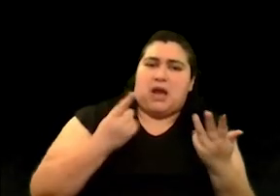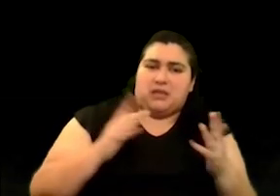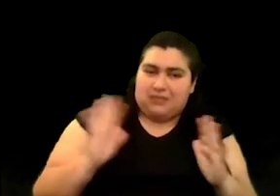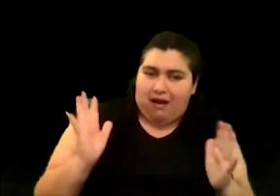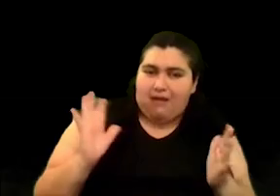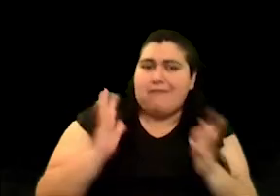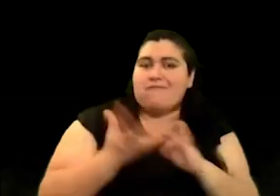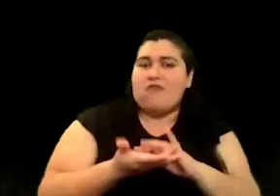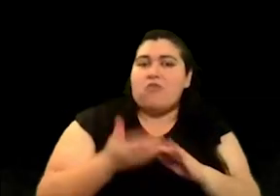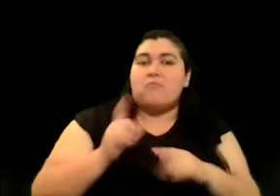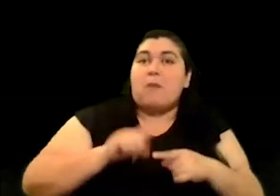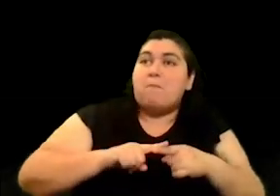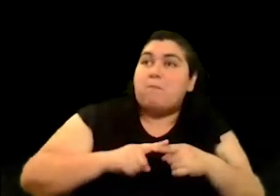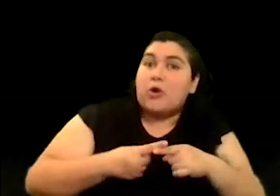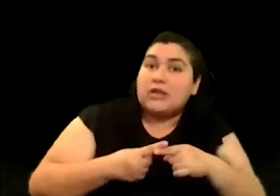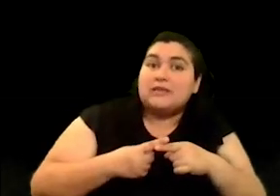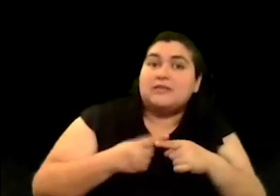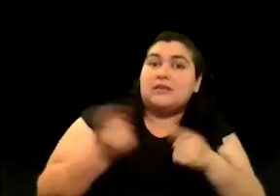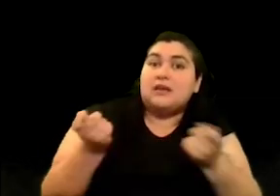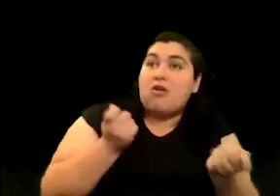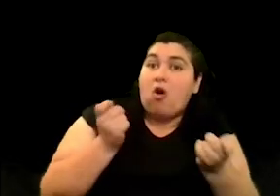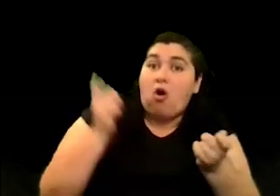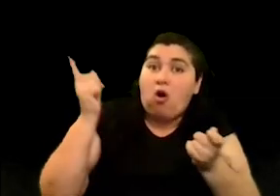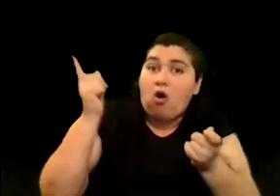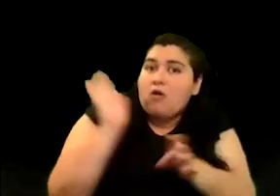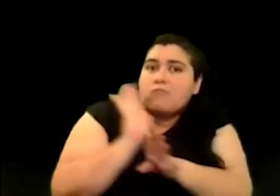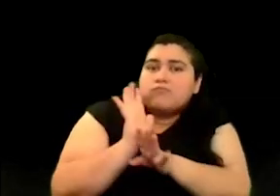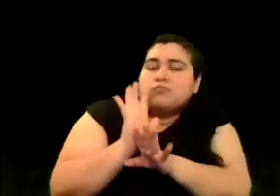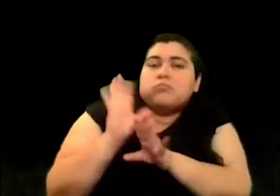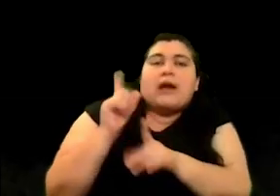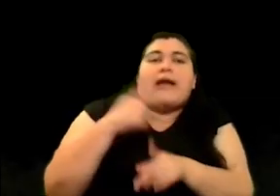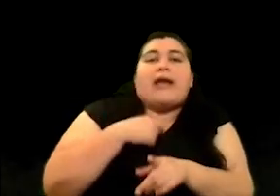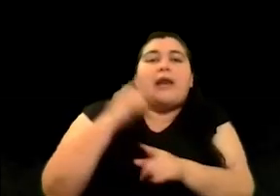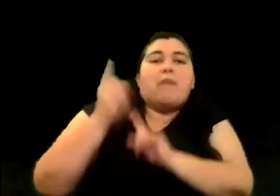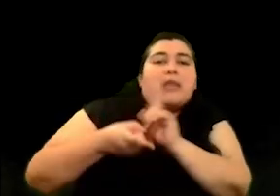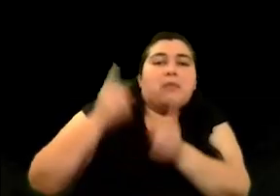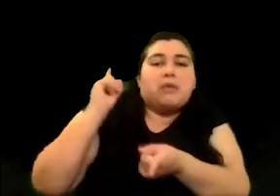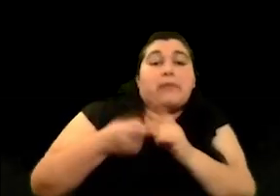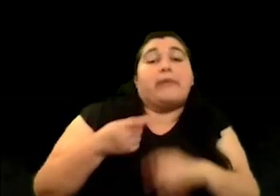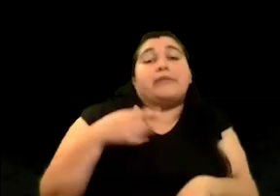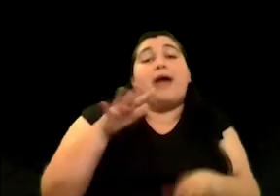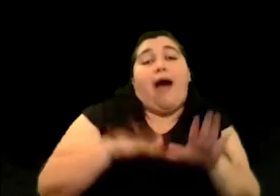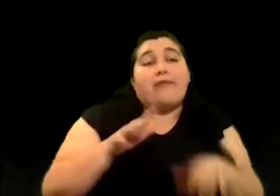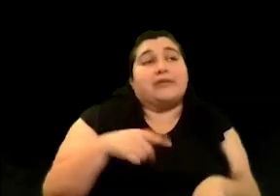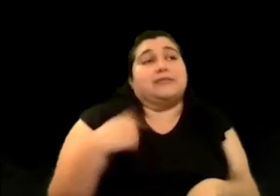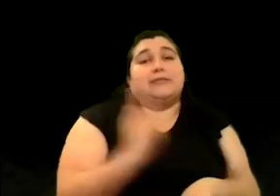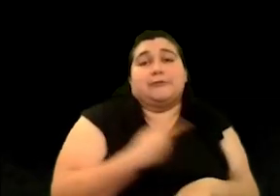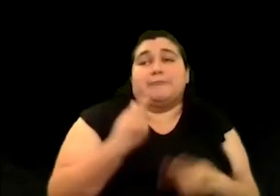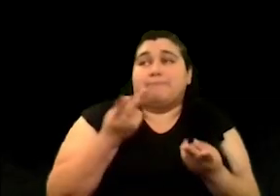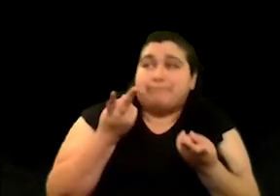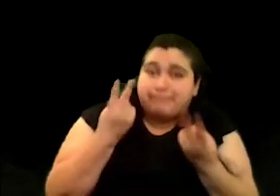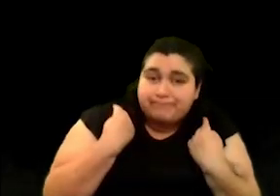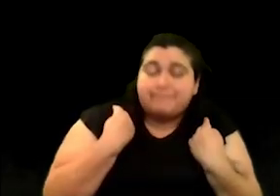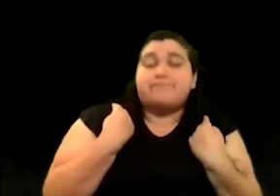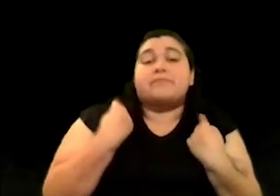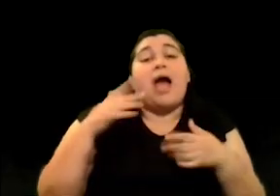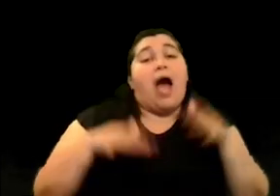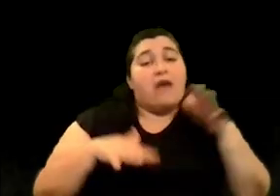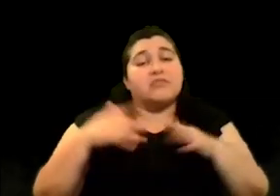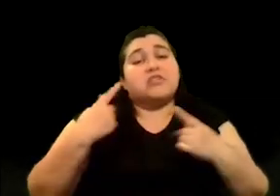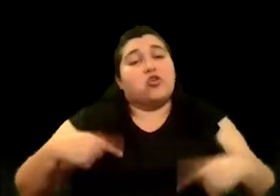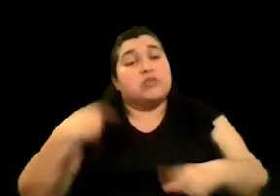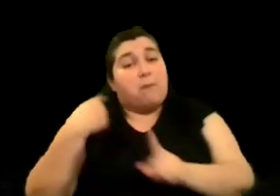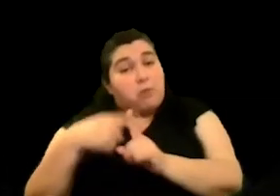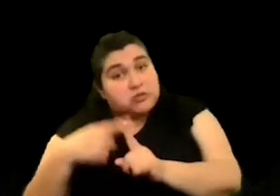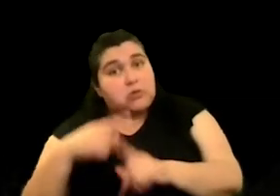esta fuerza política que tienen los organismos internacionales, que finalmente terminamos sometiéndonos a ese tipo de cuestiones. Algunas son buenas, otras son malas,